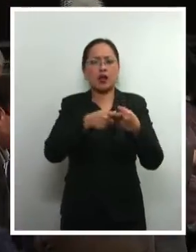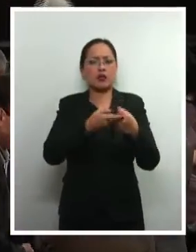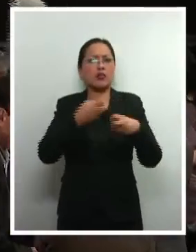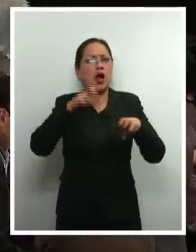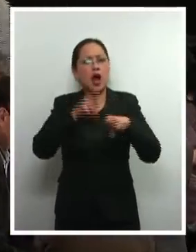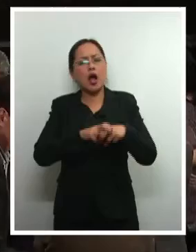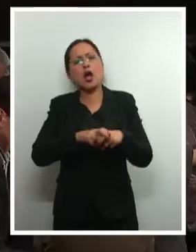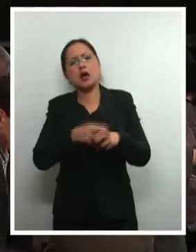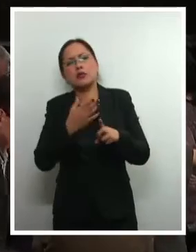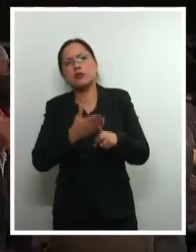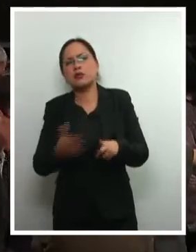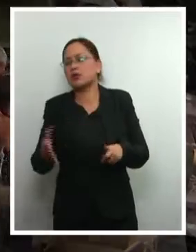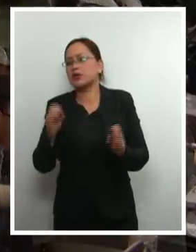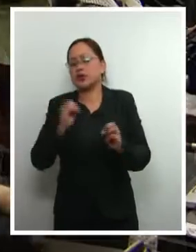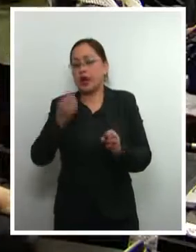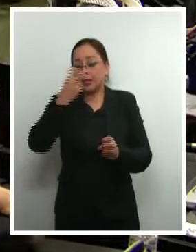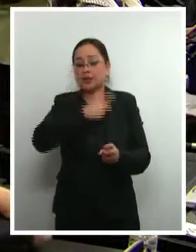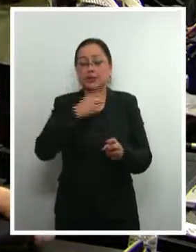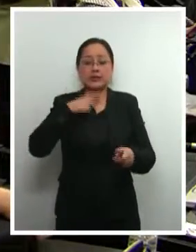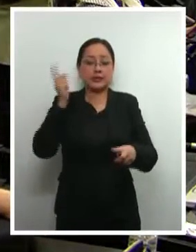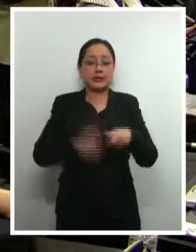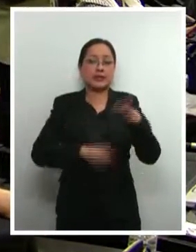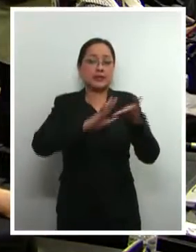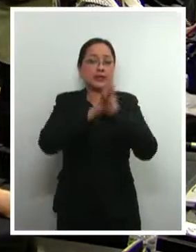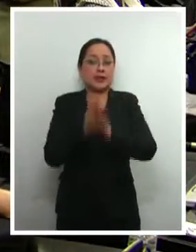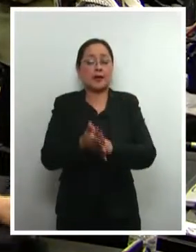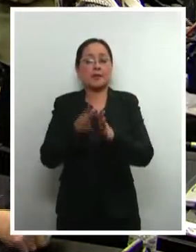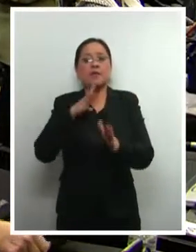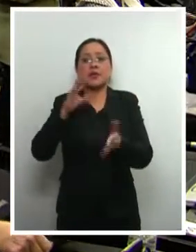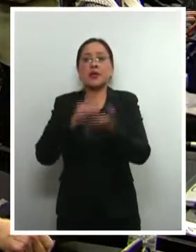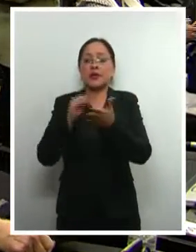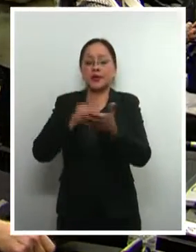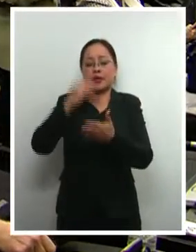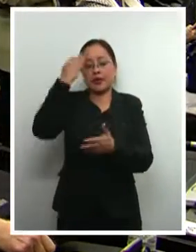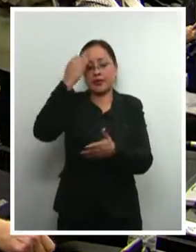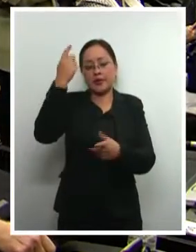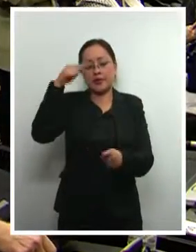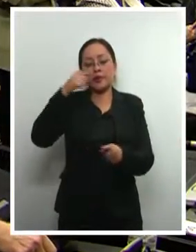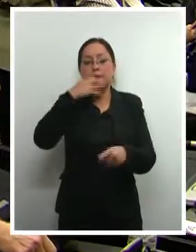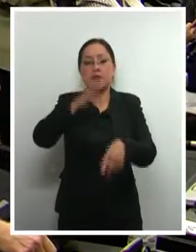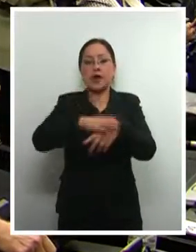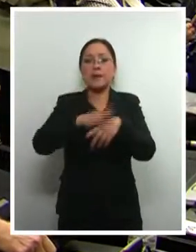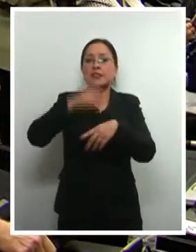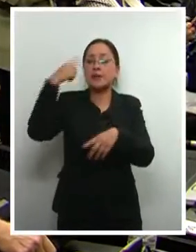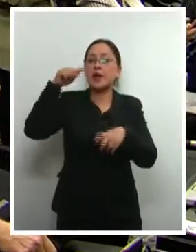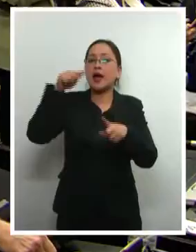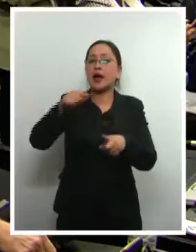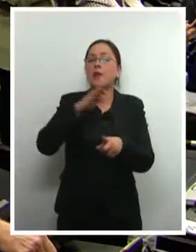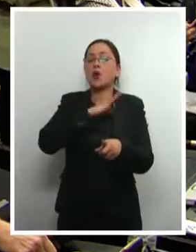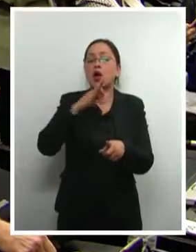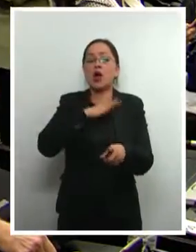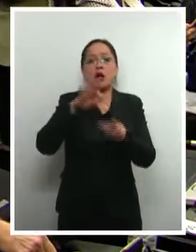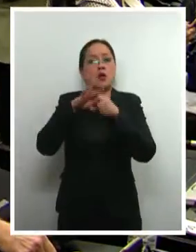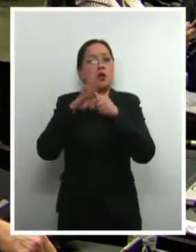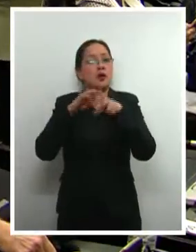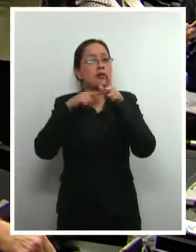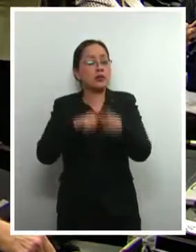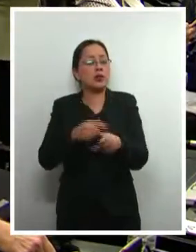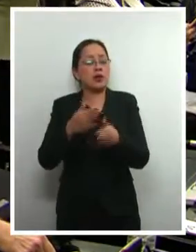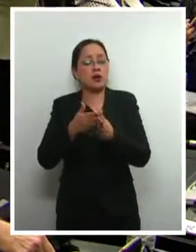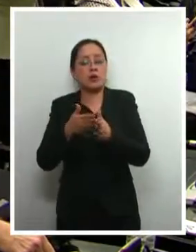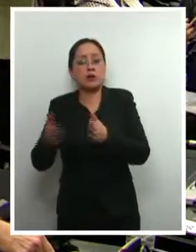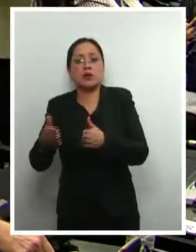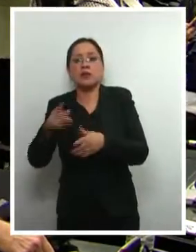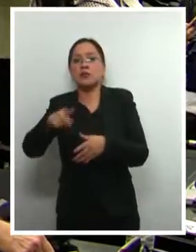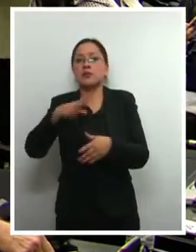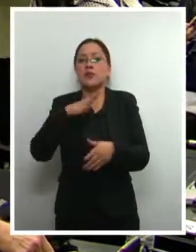entre otros. Se informa que aún queda abierto el tablero electrónico, así que estaremos escuchando el resultado